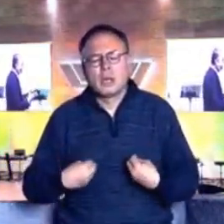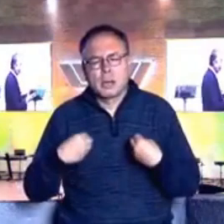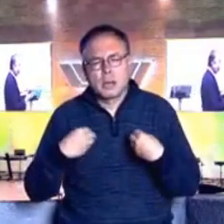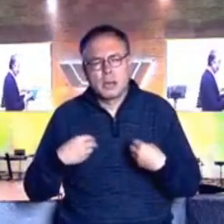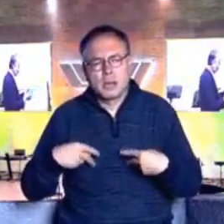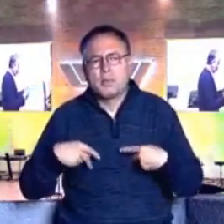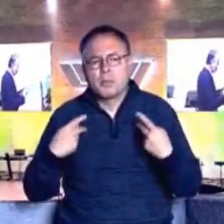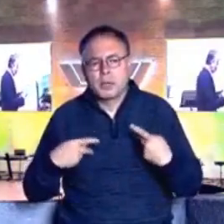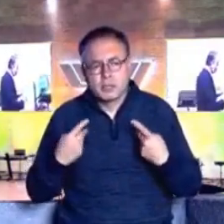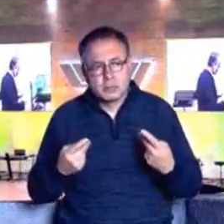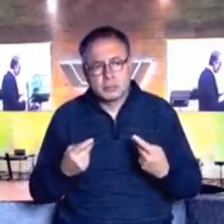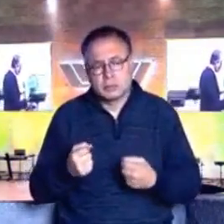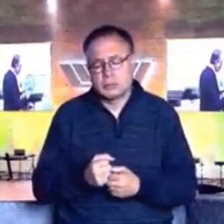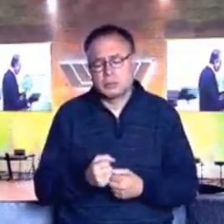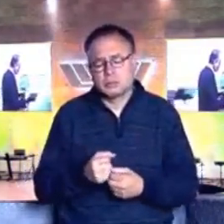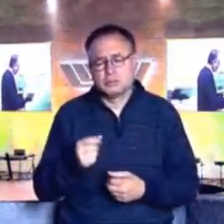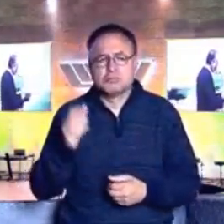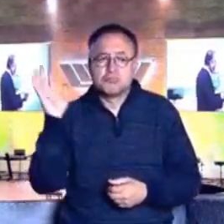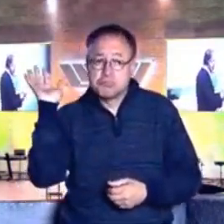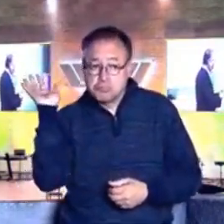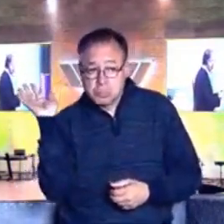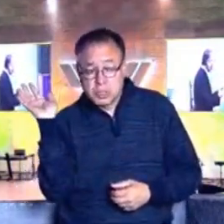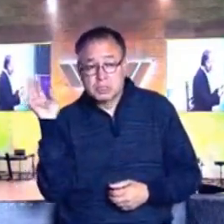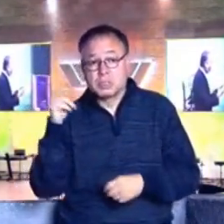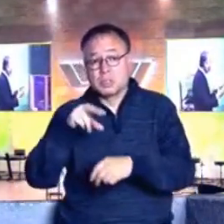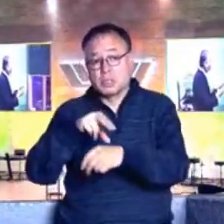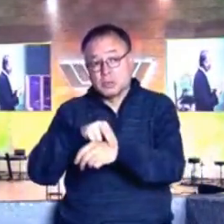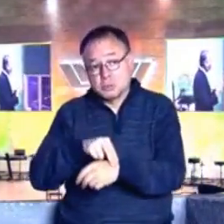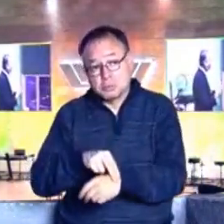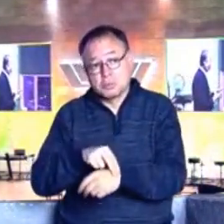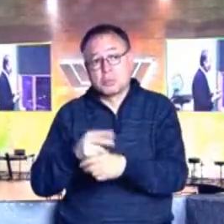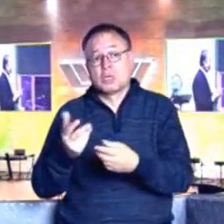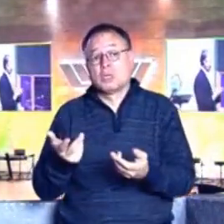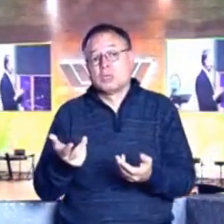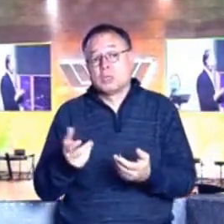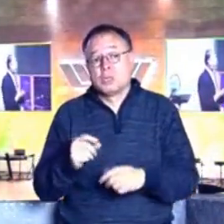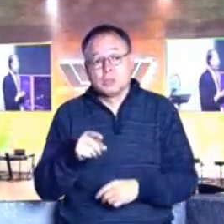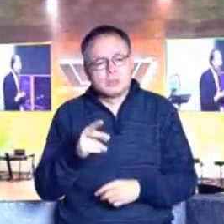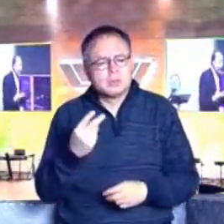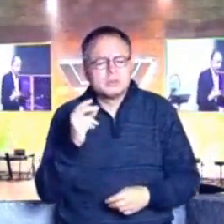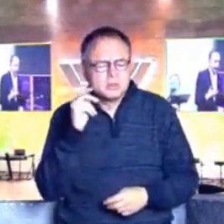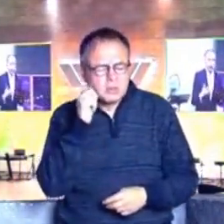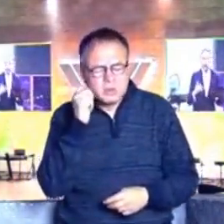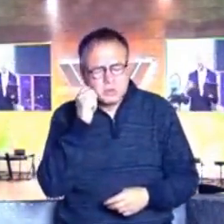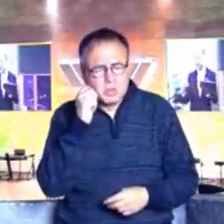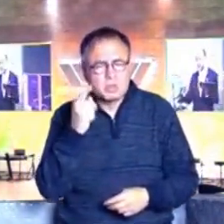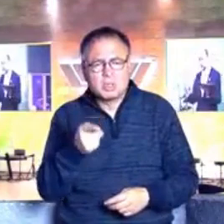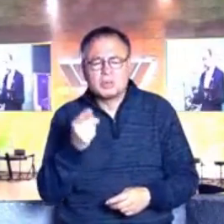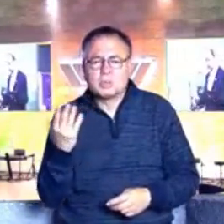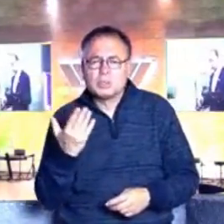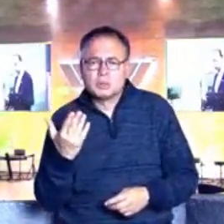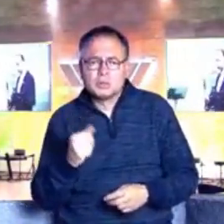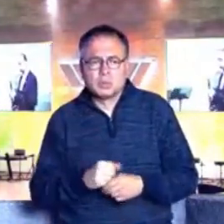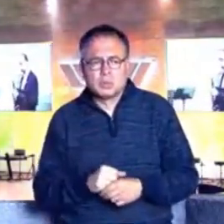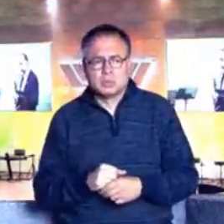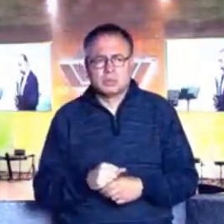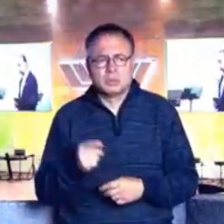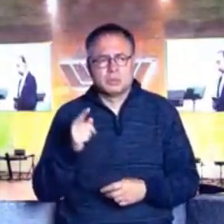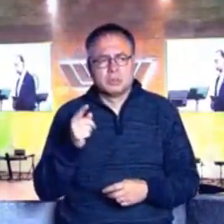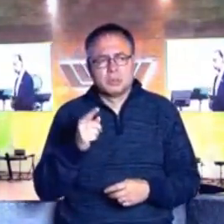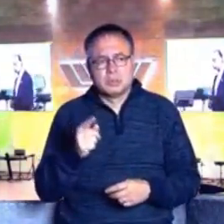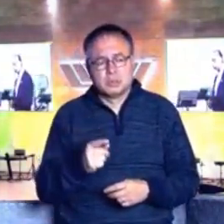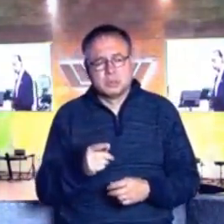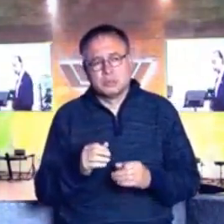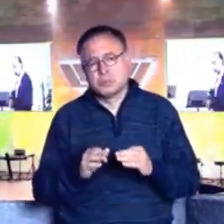te dediques un mesero un médico lo que sea que tú hagas si trabajas en la industria del turismo si trabajas como